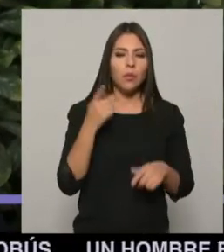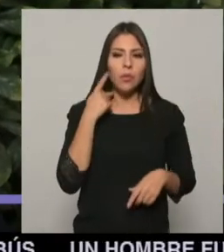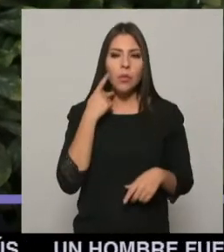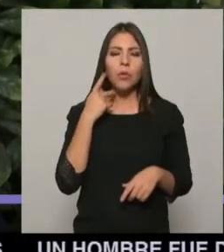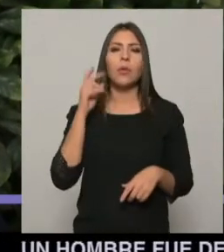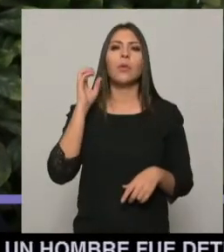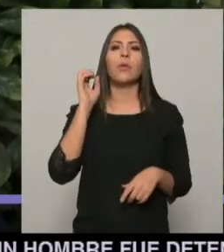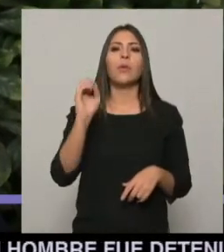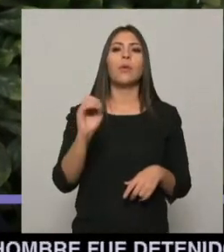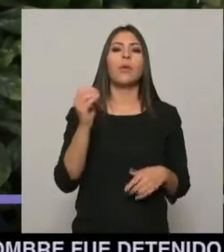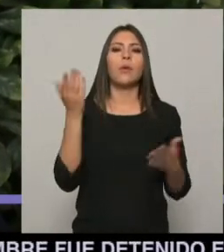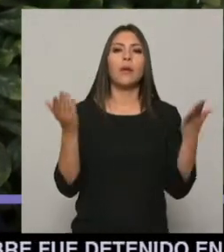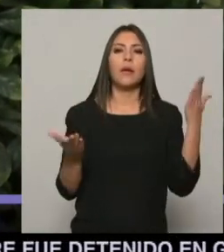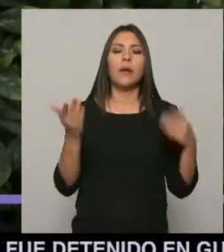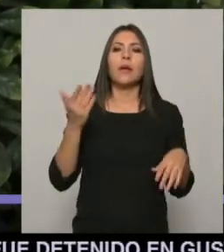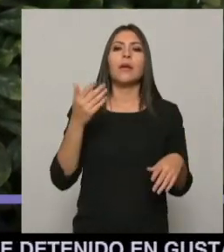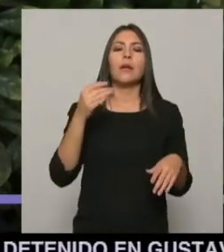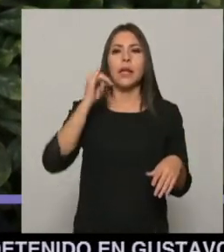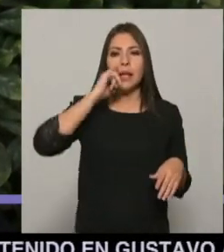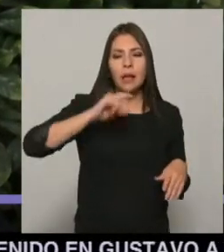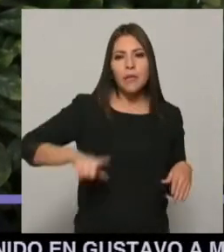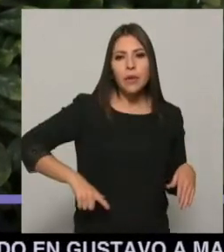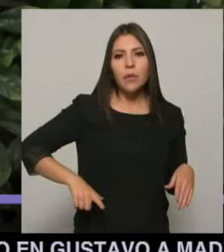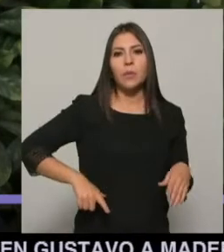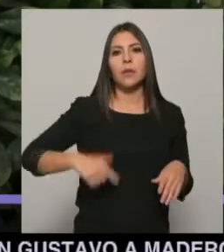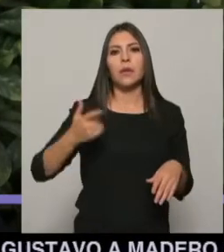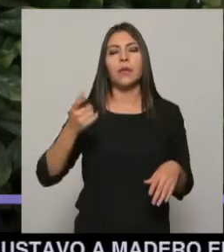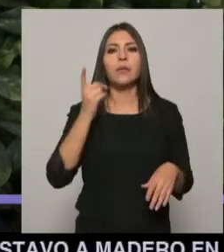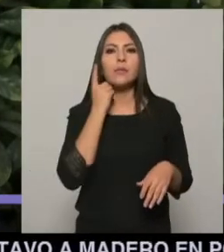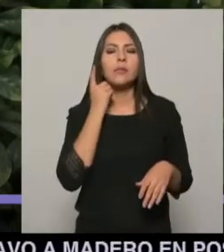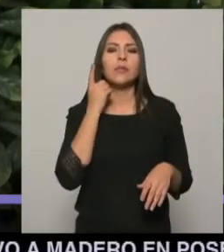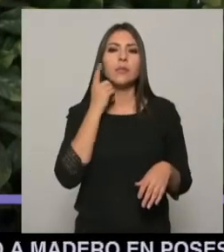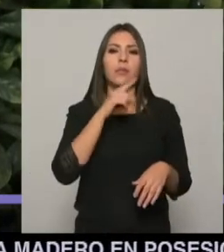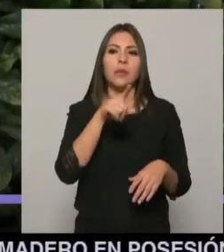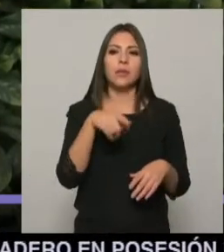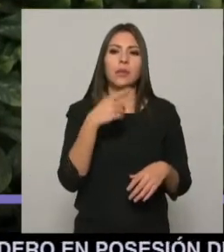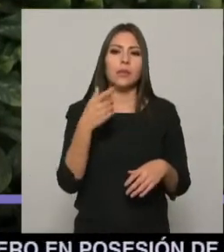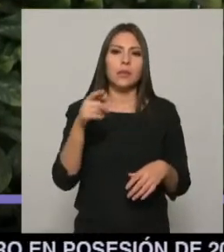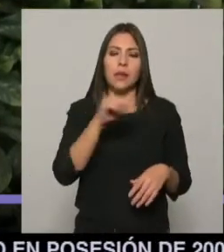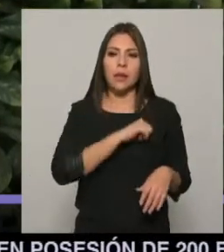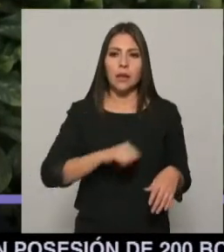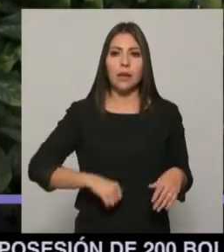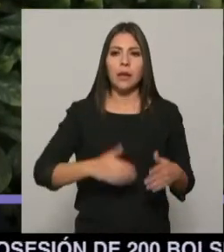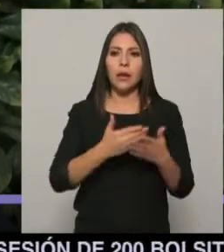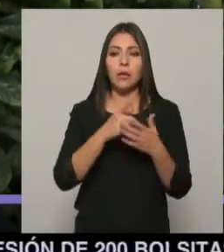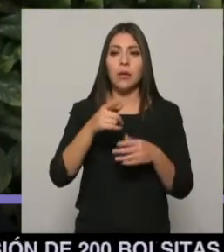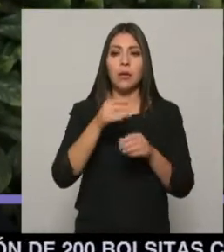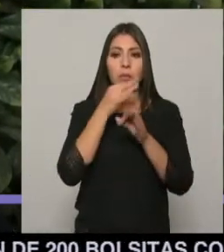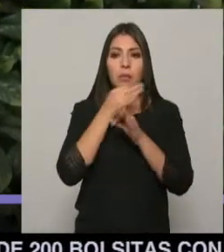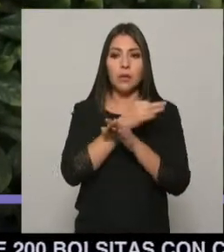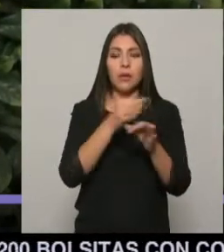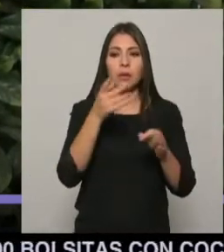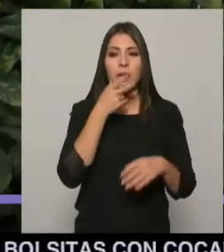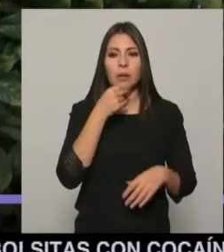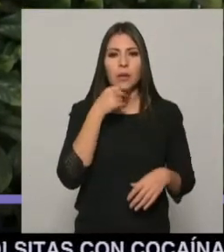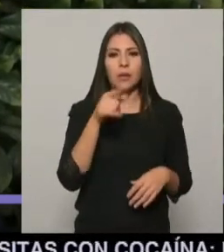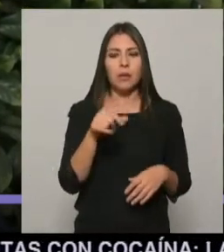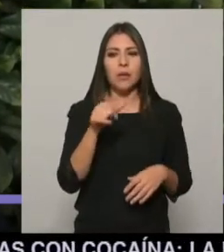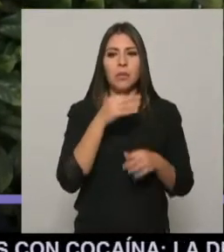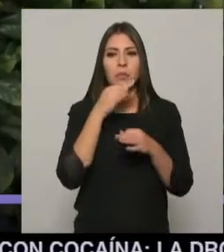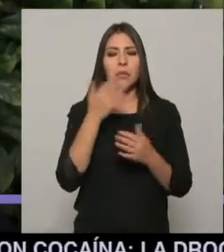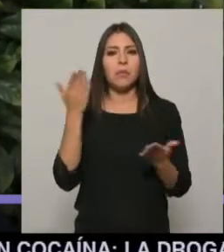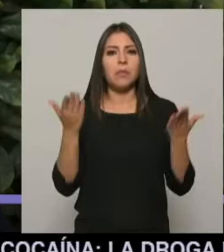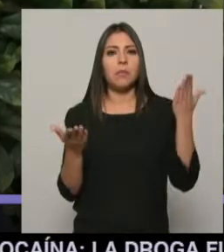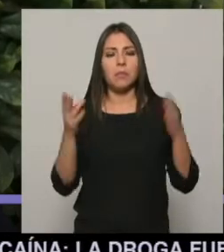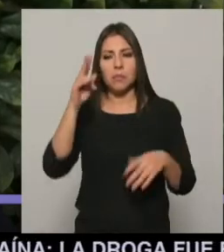interno en los órganos de gobierno del propio Congreso. Bueno, el anuncio que hace José Luis hoy pues, desestabiliza un poco estos temas de equilibrio,